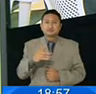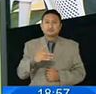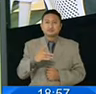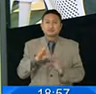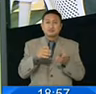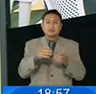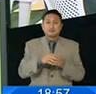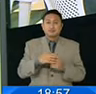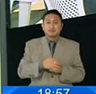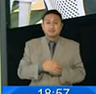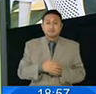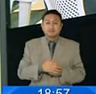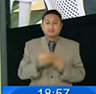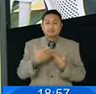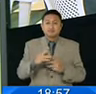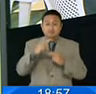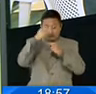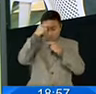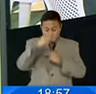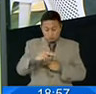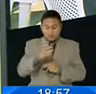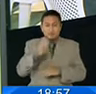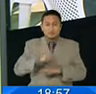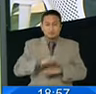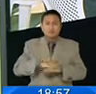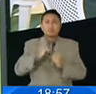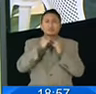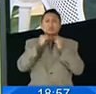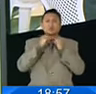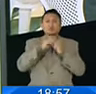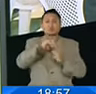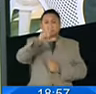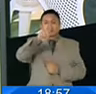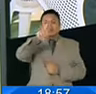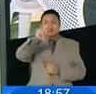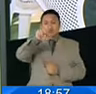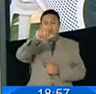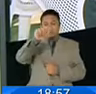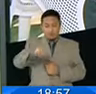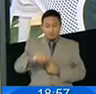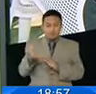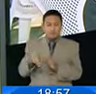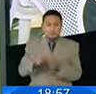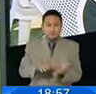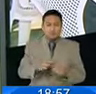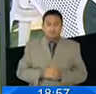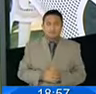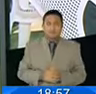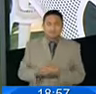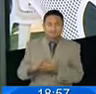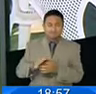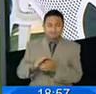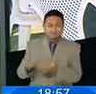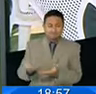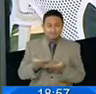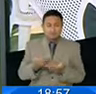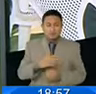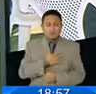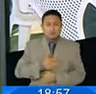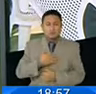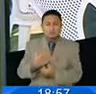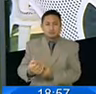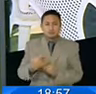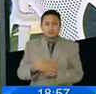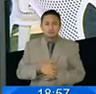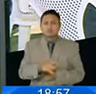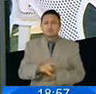nos informa sobre las honras fúnebres que se dan por el fallecimiento del monseñor Luis Alberto Luna Tovar adelante Andrea cuéntanos Cómo va